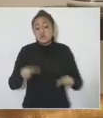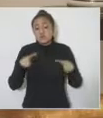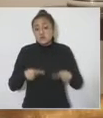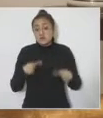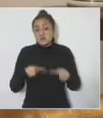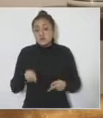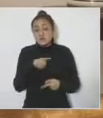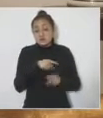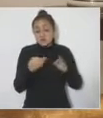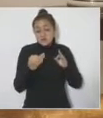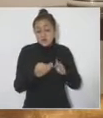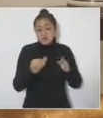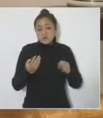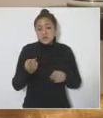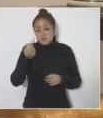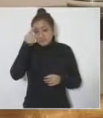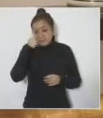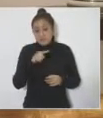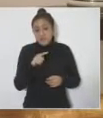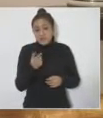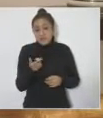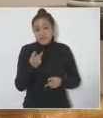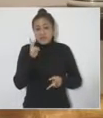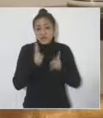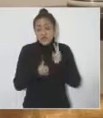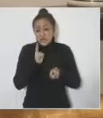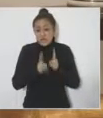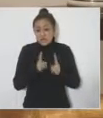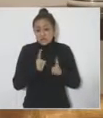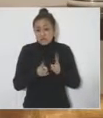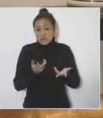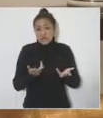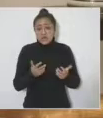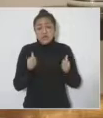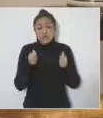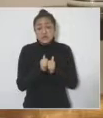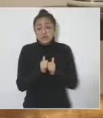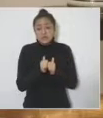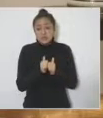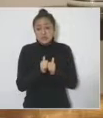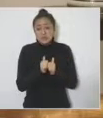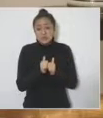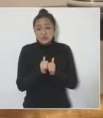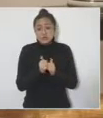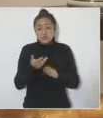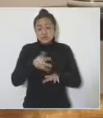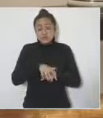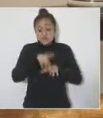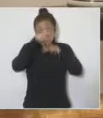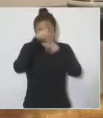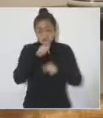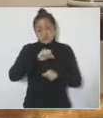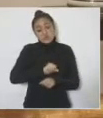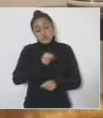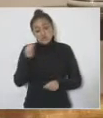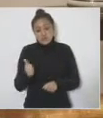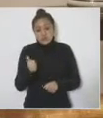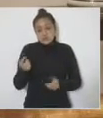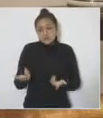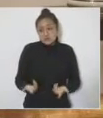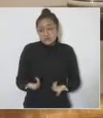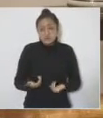acercan a este hablar con los integrantes de Los otros poderes